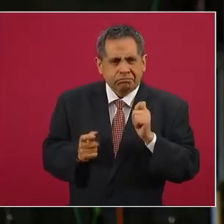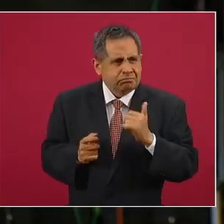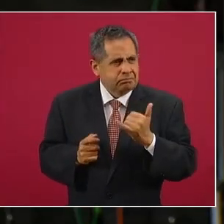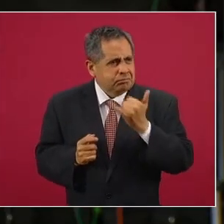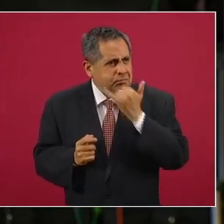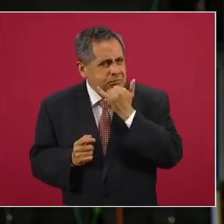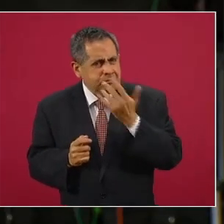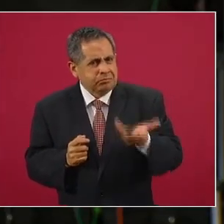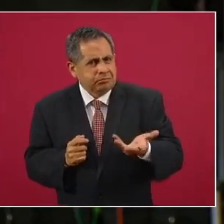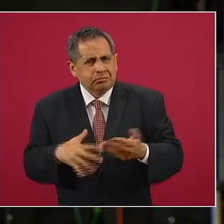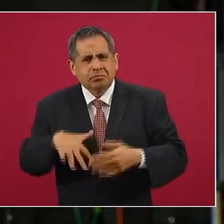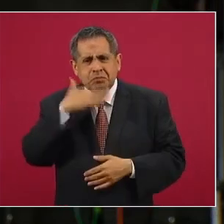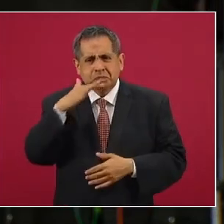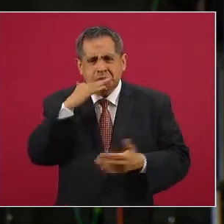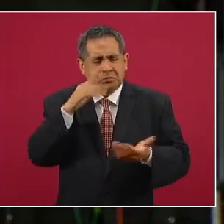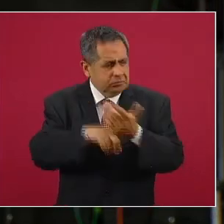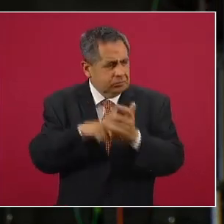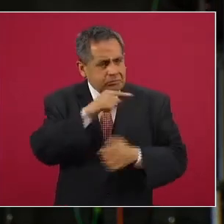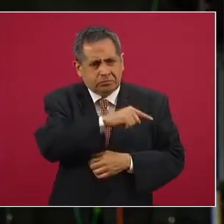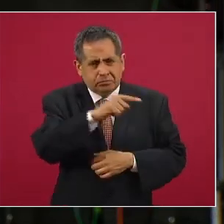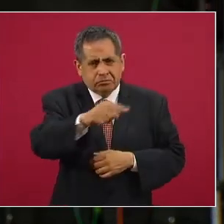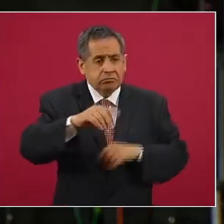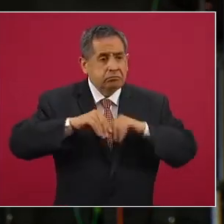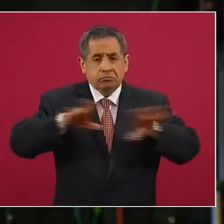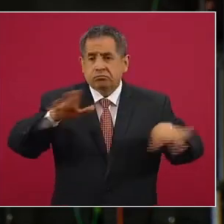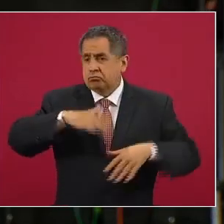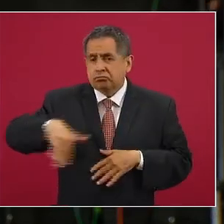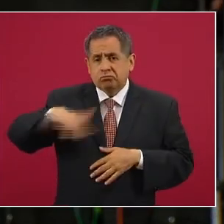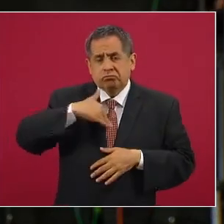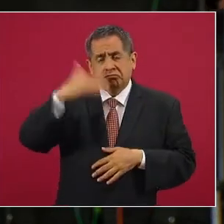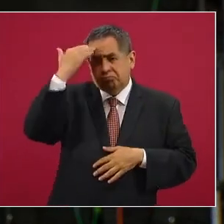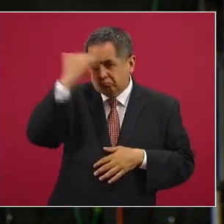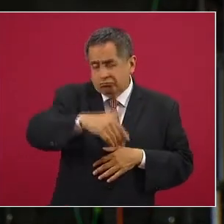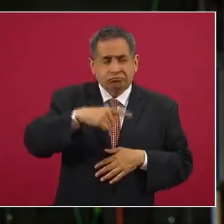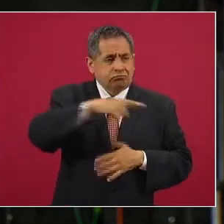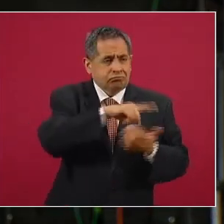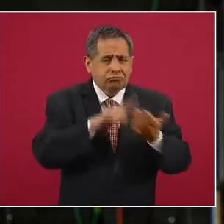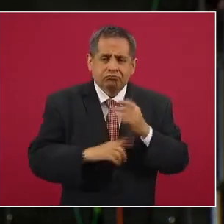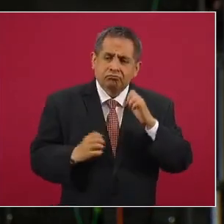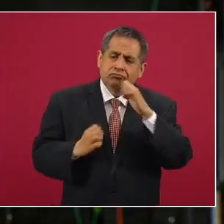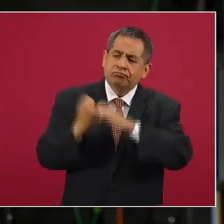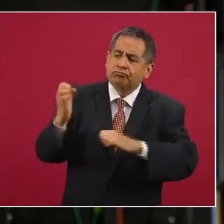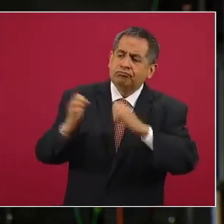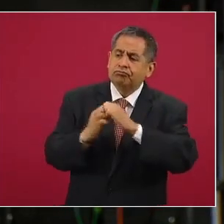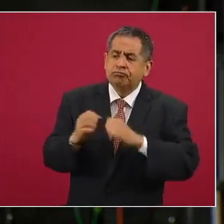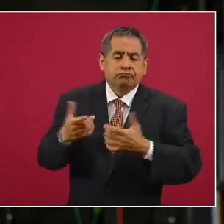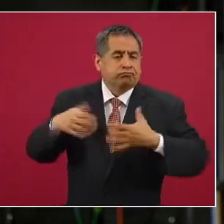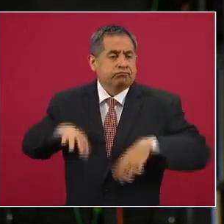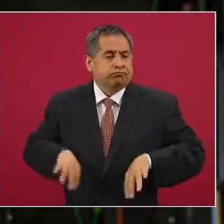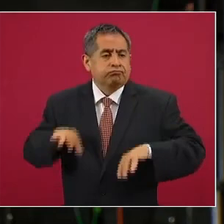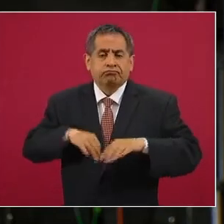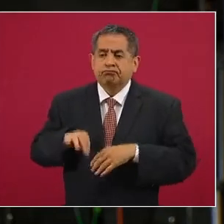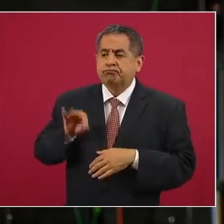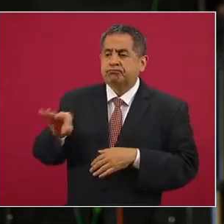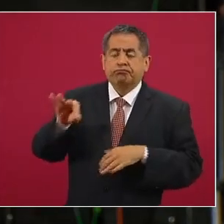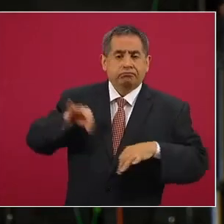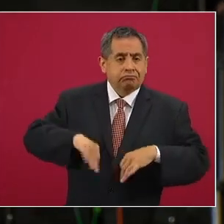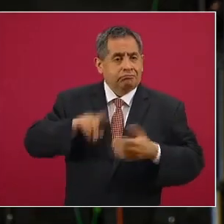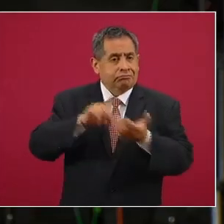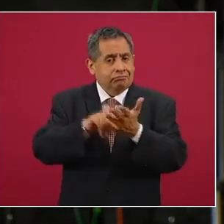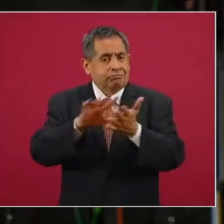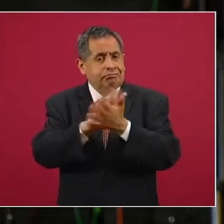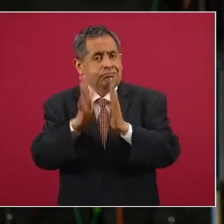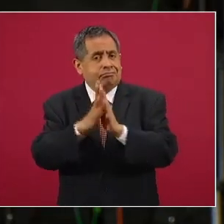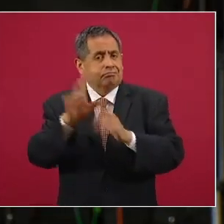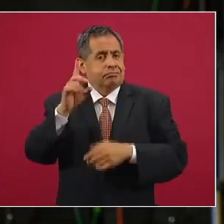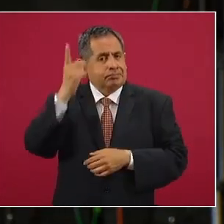corrupción que es común y pública, el coyotaje con el contubernio en el Consulado de México en Dallas,